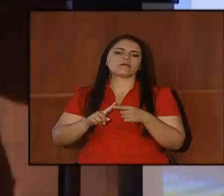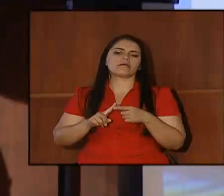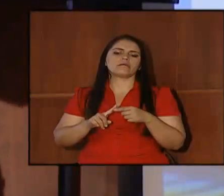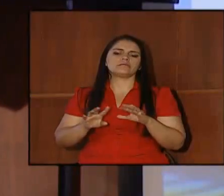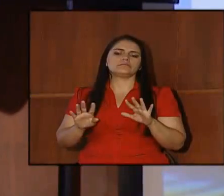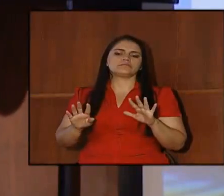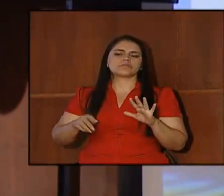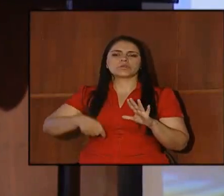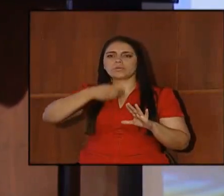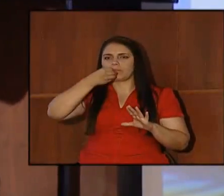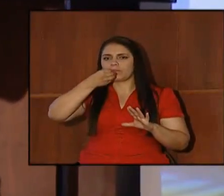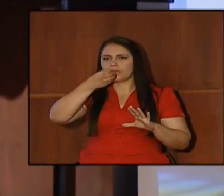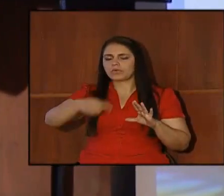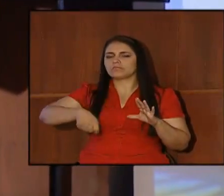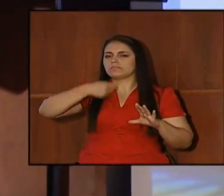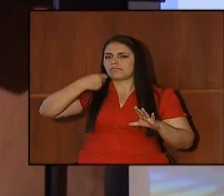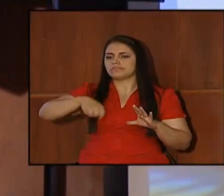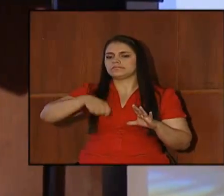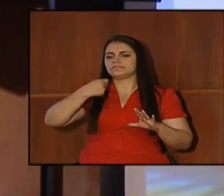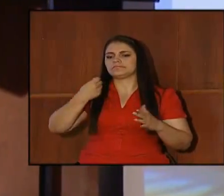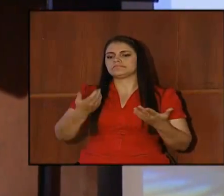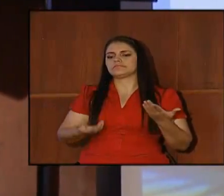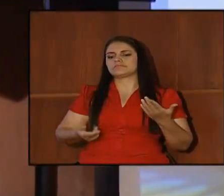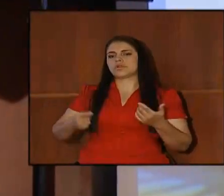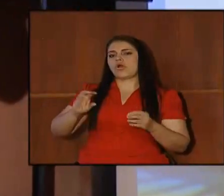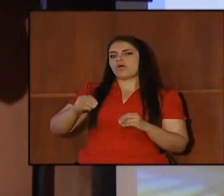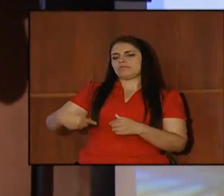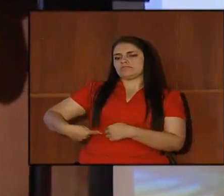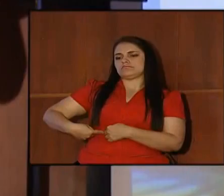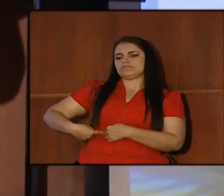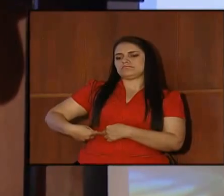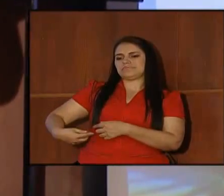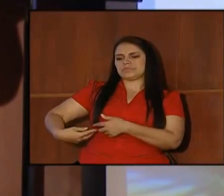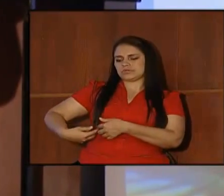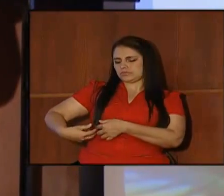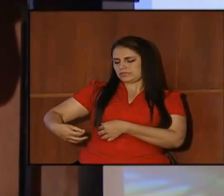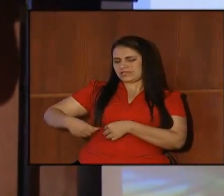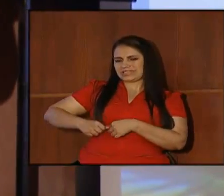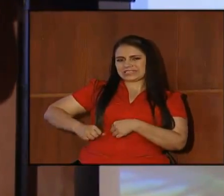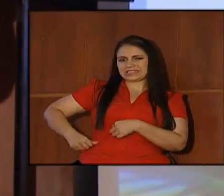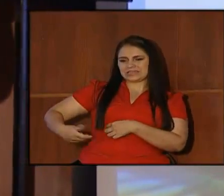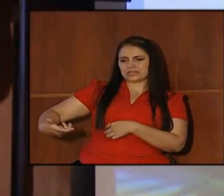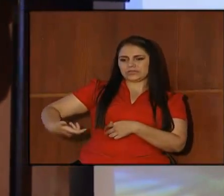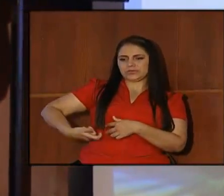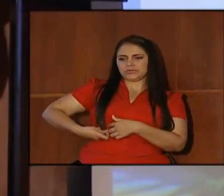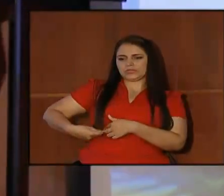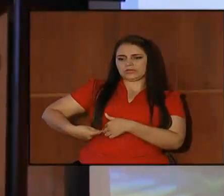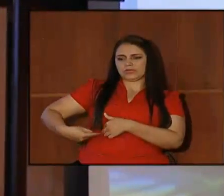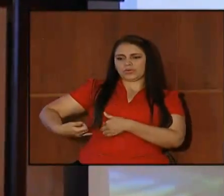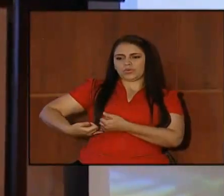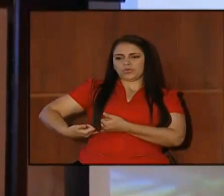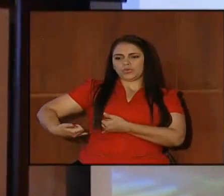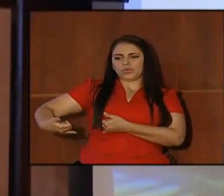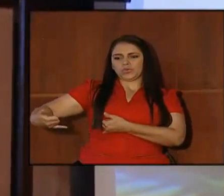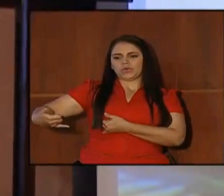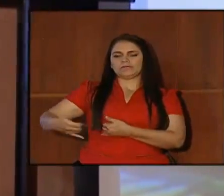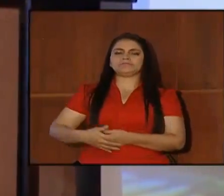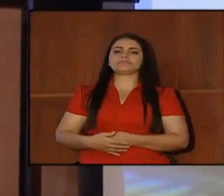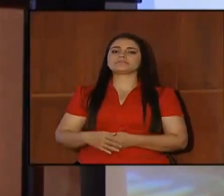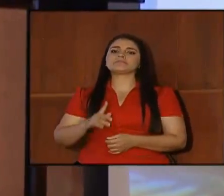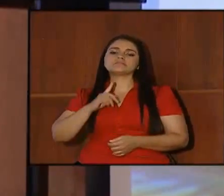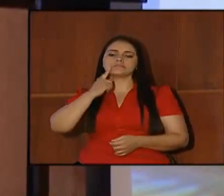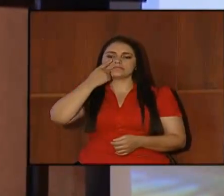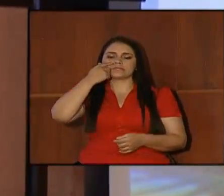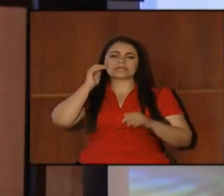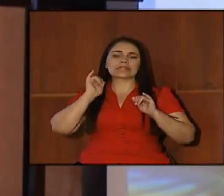ya puede comer por boca, o le defina si ya necesita una alimentación por gastrostomía, ¿cierto? Porque si se queda mucho tiempo con esa sonda